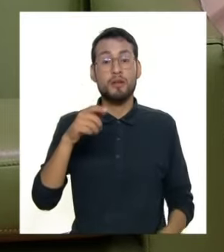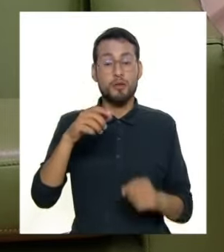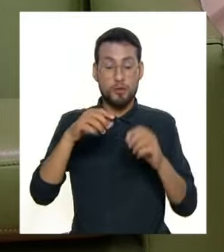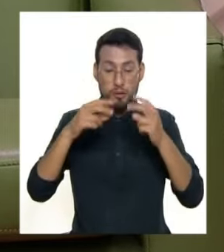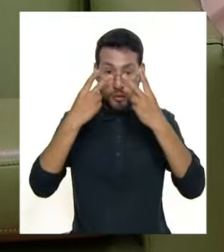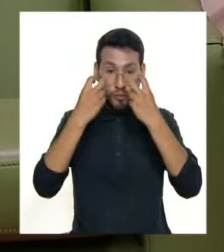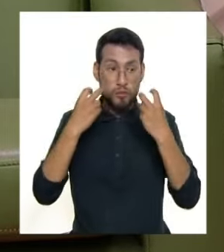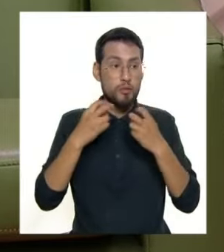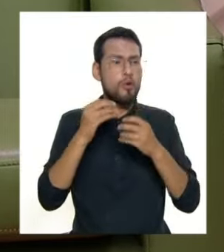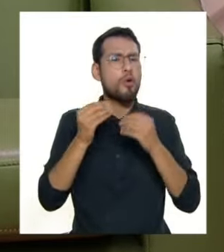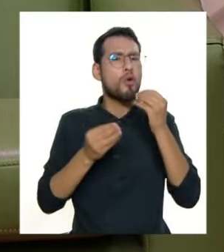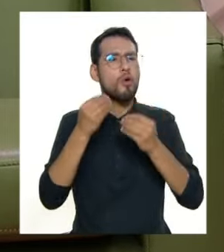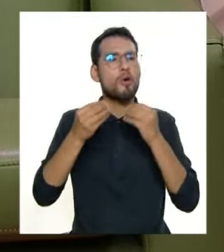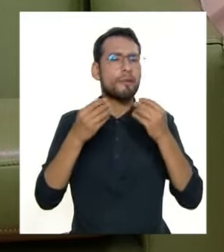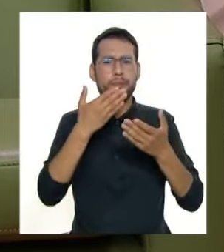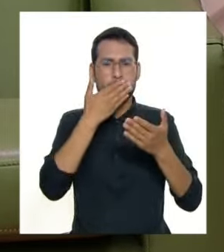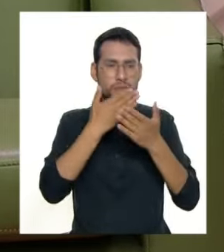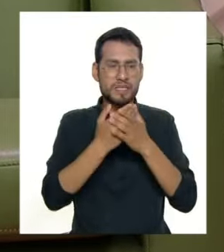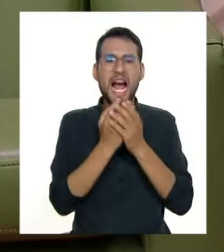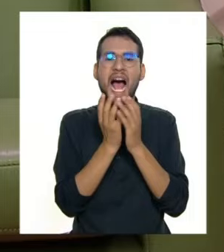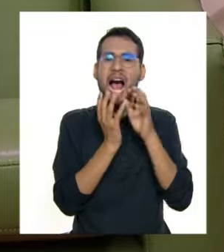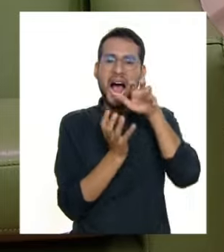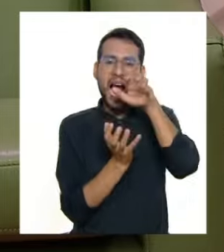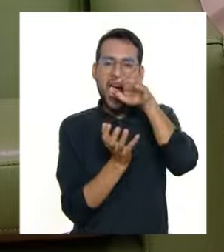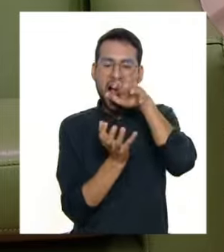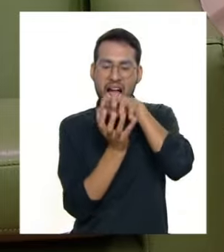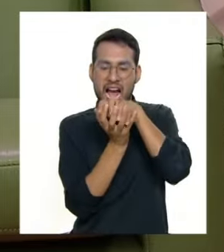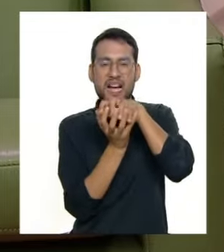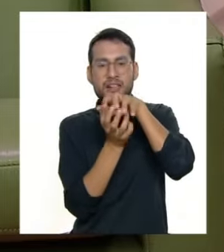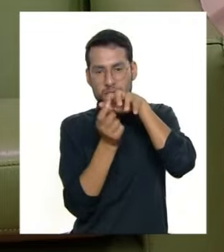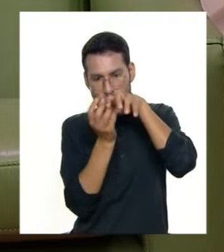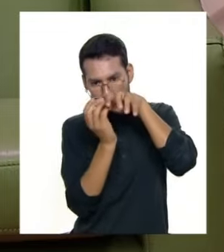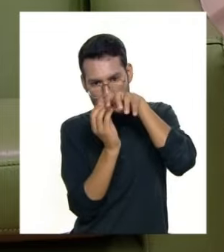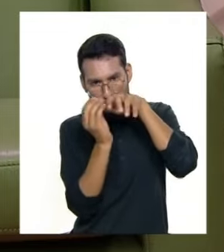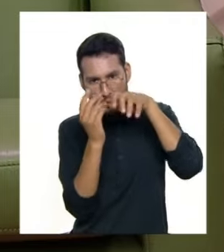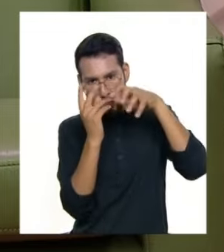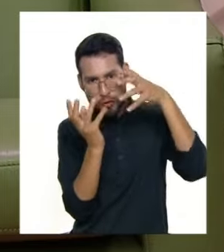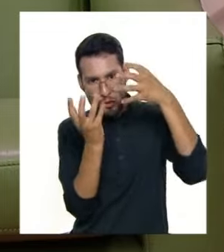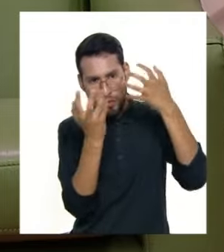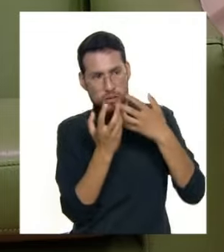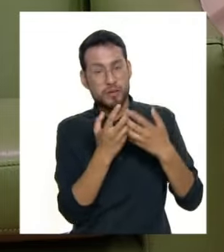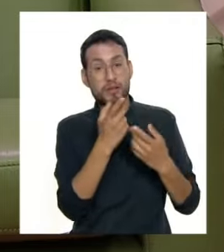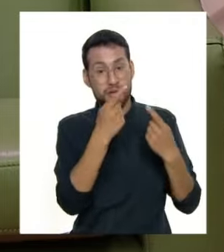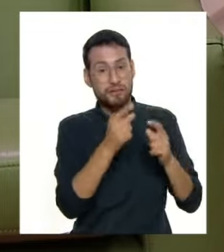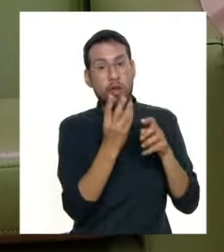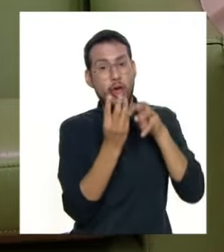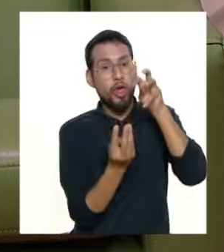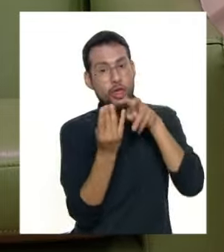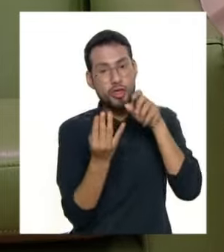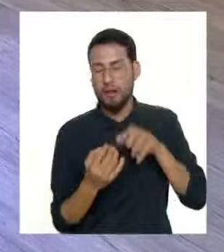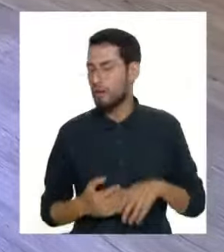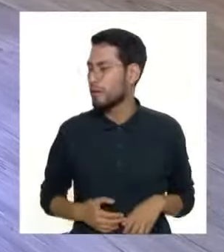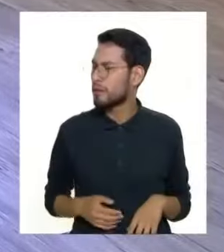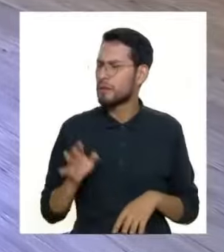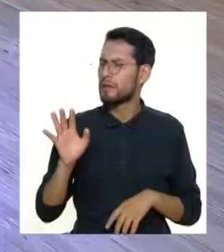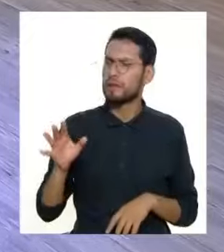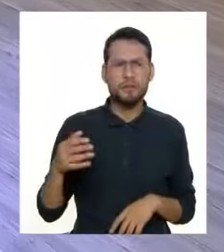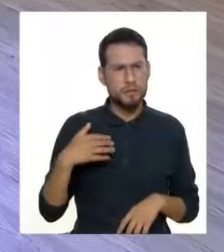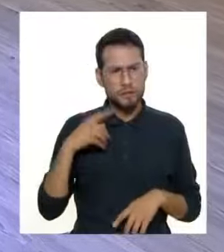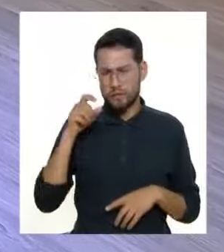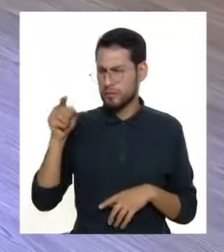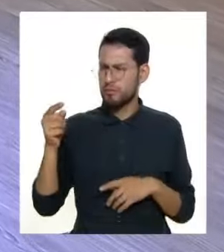en esos moldes de estudio ver cómo sería de manera ideal la mordida. Y ahí reestructuramos todo, ¿no? De repente eso es lo que ha pasado. Pero ¿no? Quizás... yo debo entender